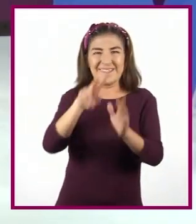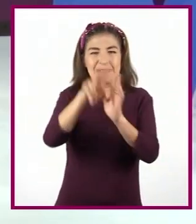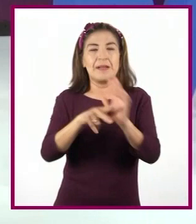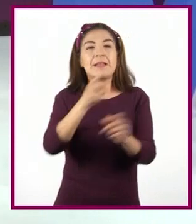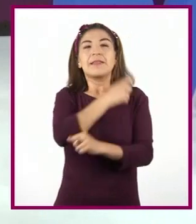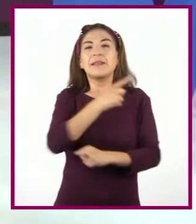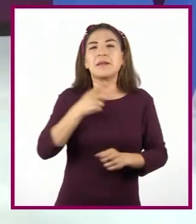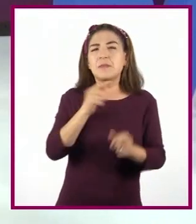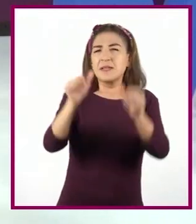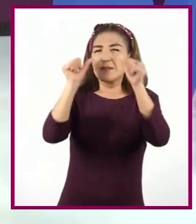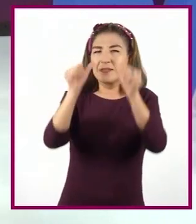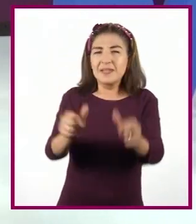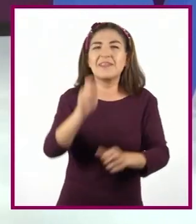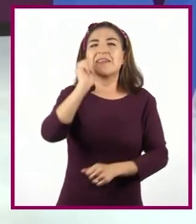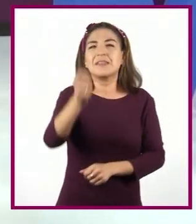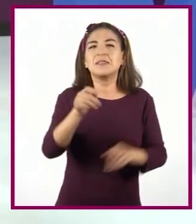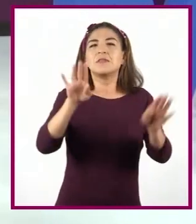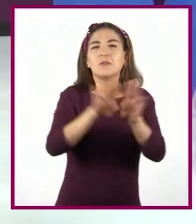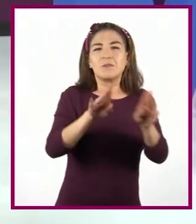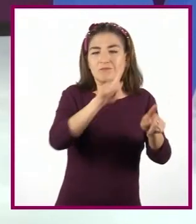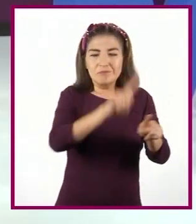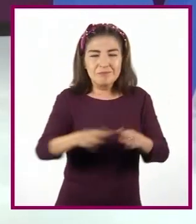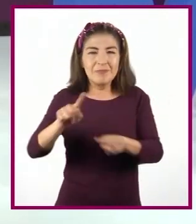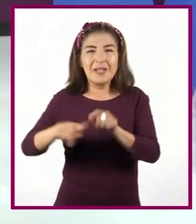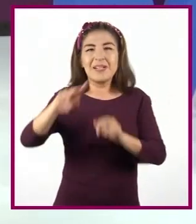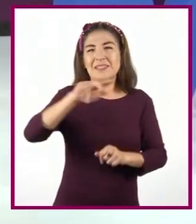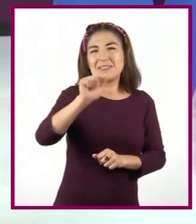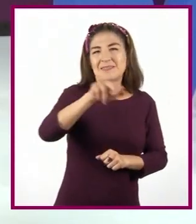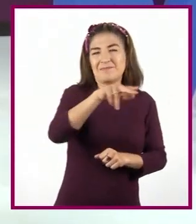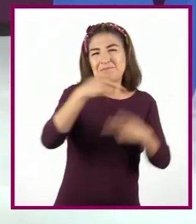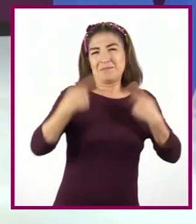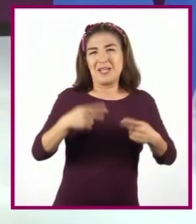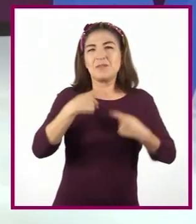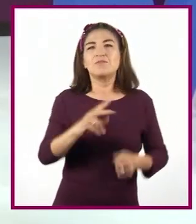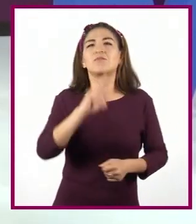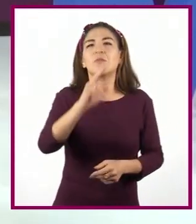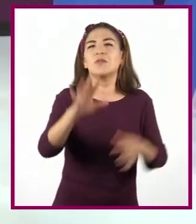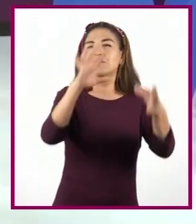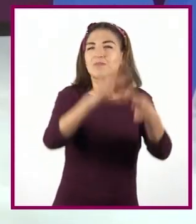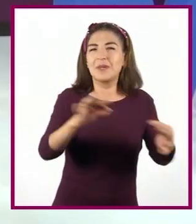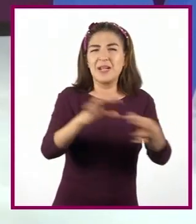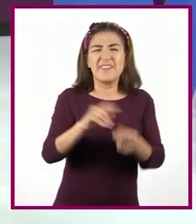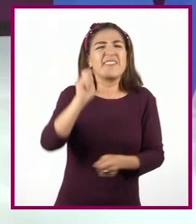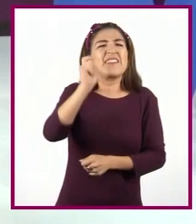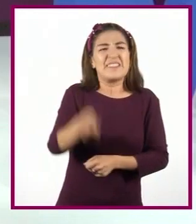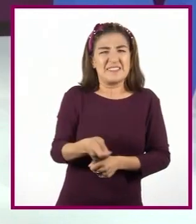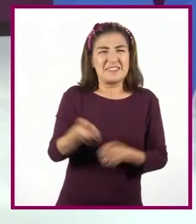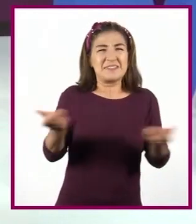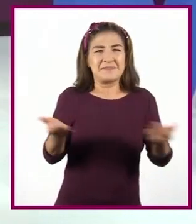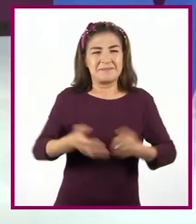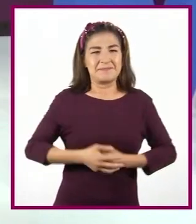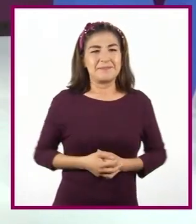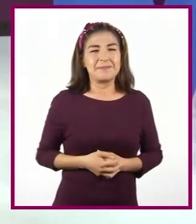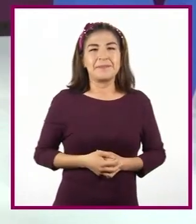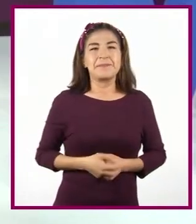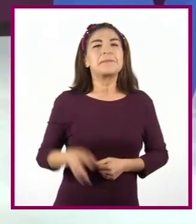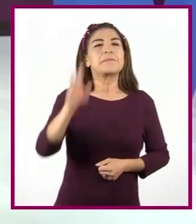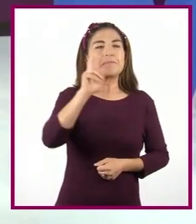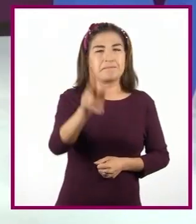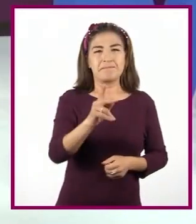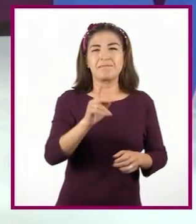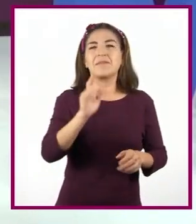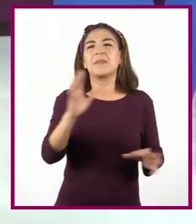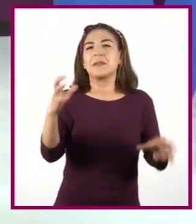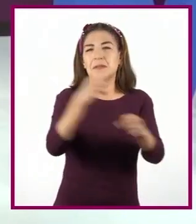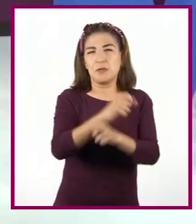poner atención a las estrategias narrativas, profesora. ¿Nos puede explicar qué son? Veamos una definición.